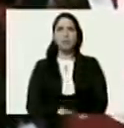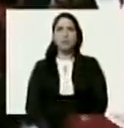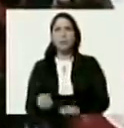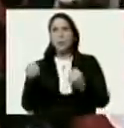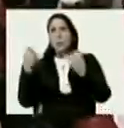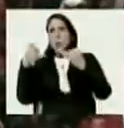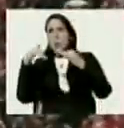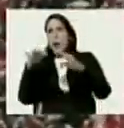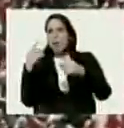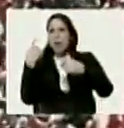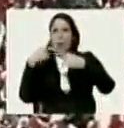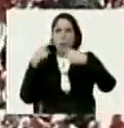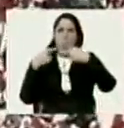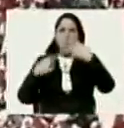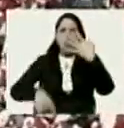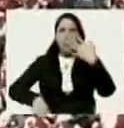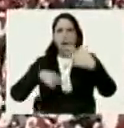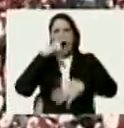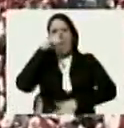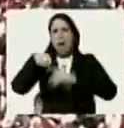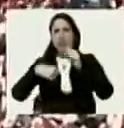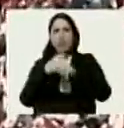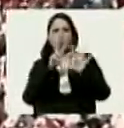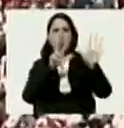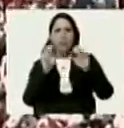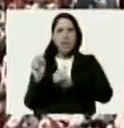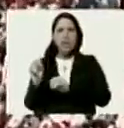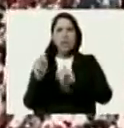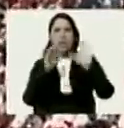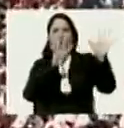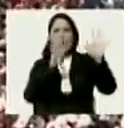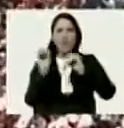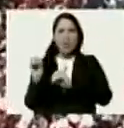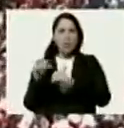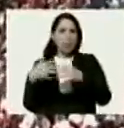¿Cuántas cosas en los años 80 y 90?